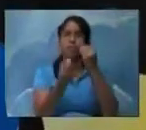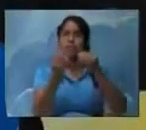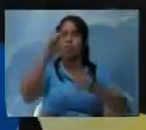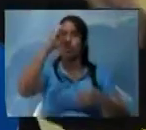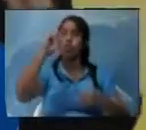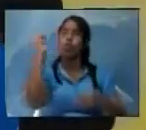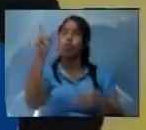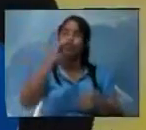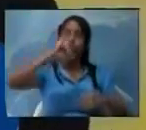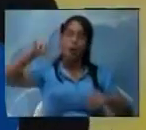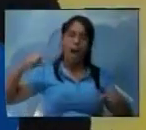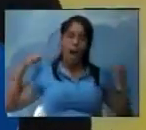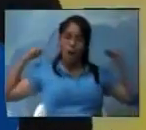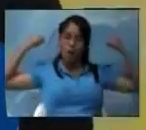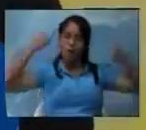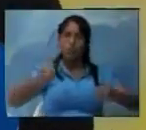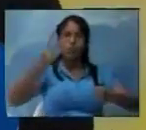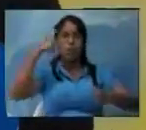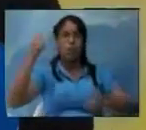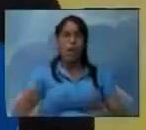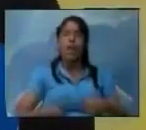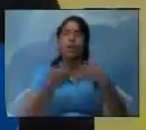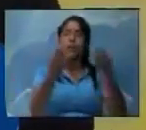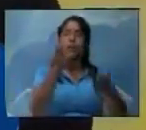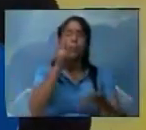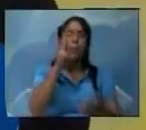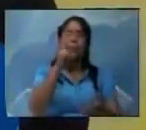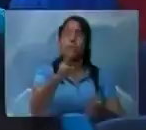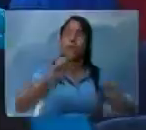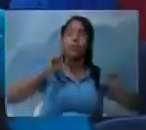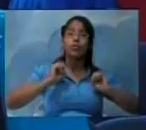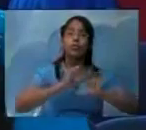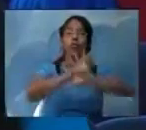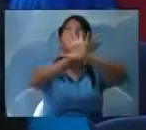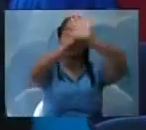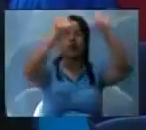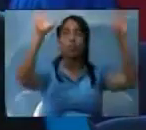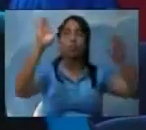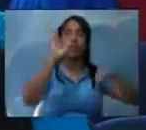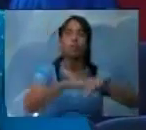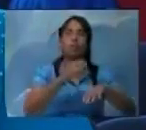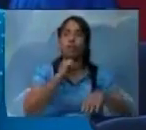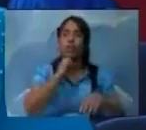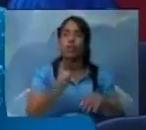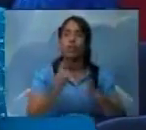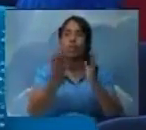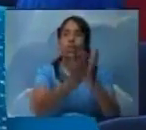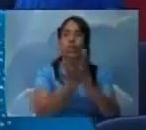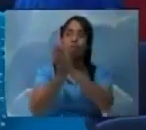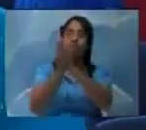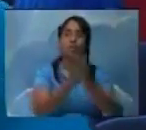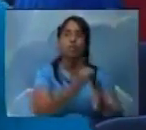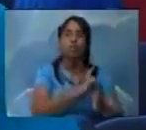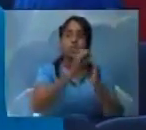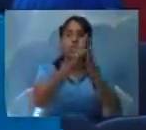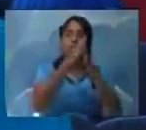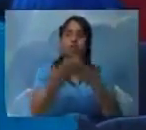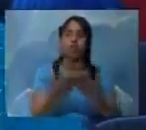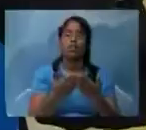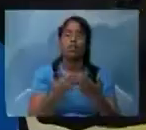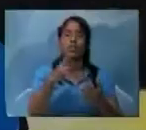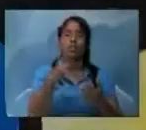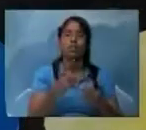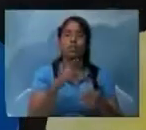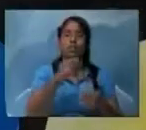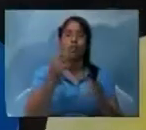a Josué para entregarle, viendo maravillas y señales, porque eran estudiosos de las escrituras, no iban